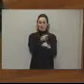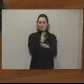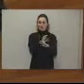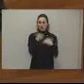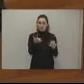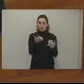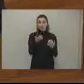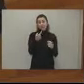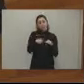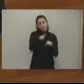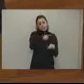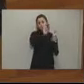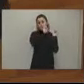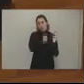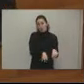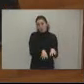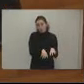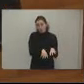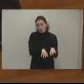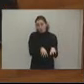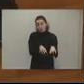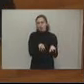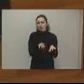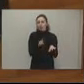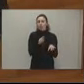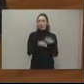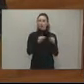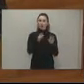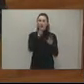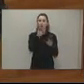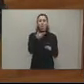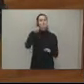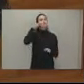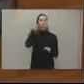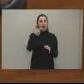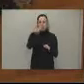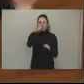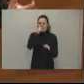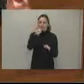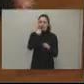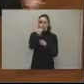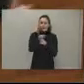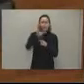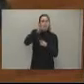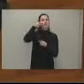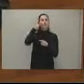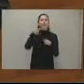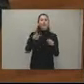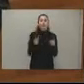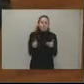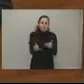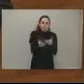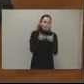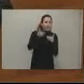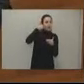renunció. Y no lo hizo por aquello de la dignidad. ¿Se acuerda que lo dijo? Quería envolverse en el ropaje de la